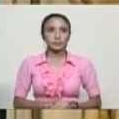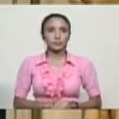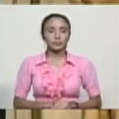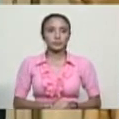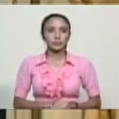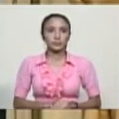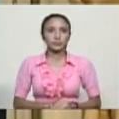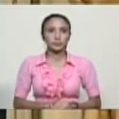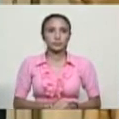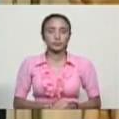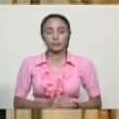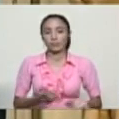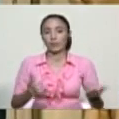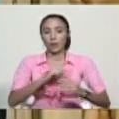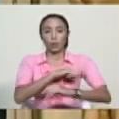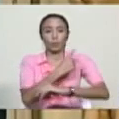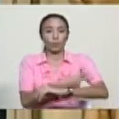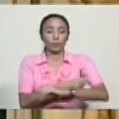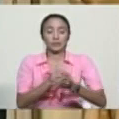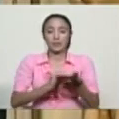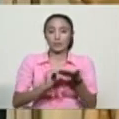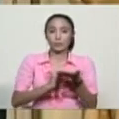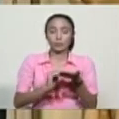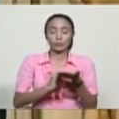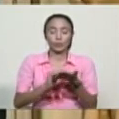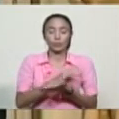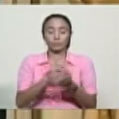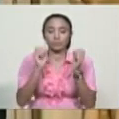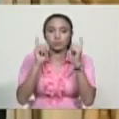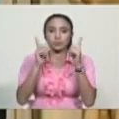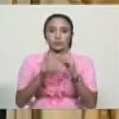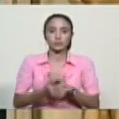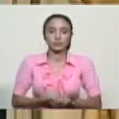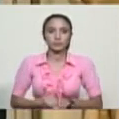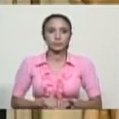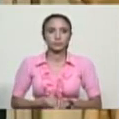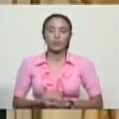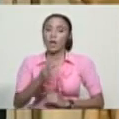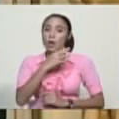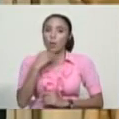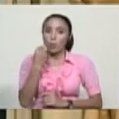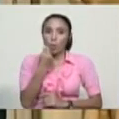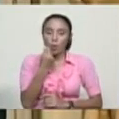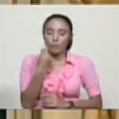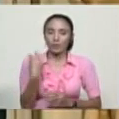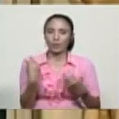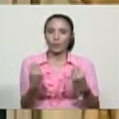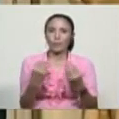y de un poder tremendo, ¿no? Cómo nos tocó enfrentar